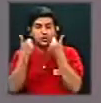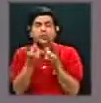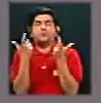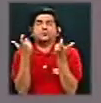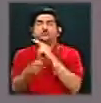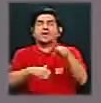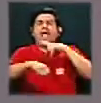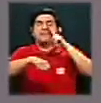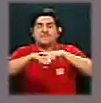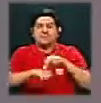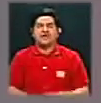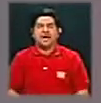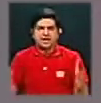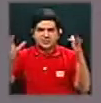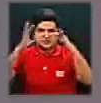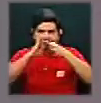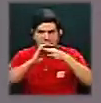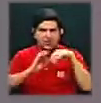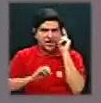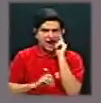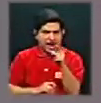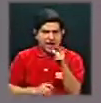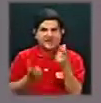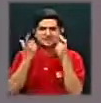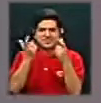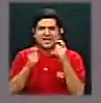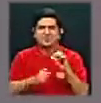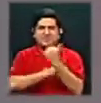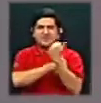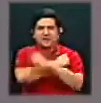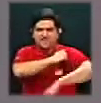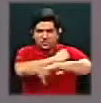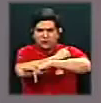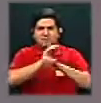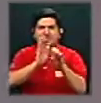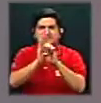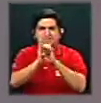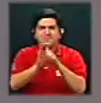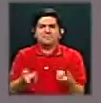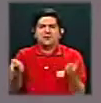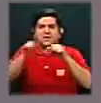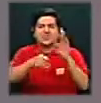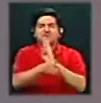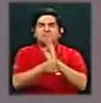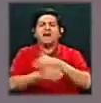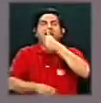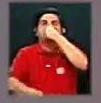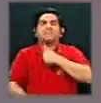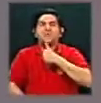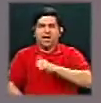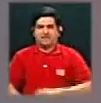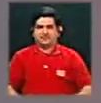capital nacional que logran asociarse con ese capital extranjero, como se ha visto, por ejemplo, en el caso de la banca privada.